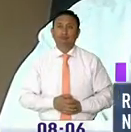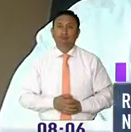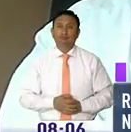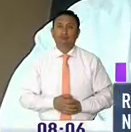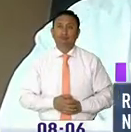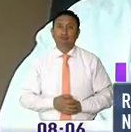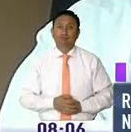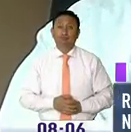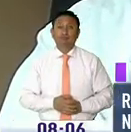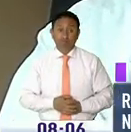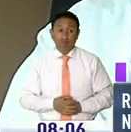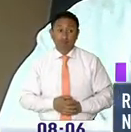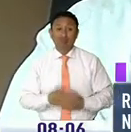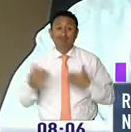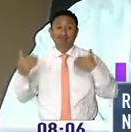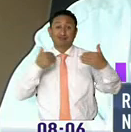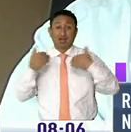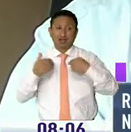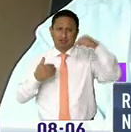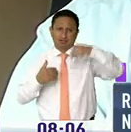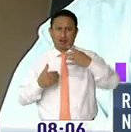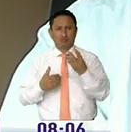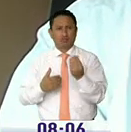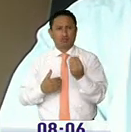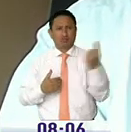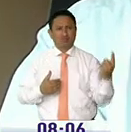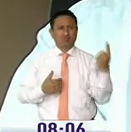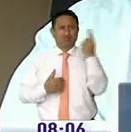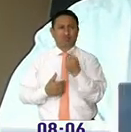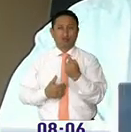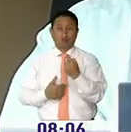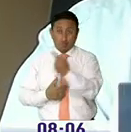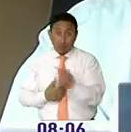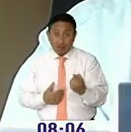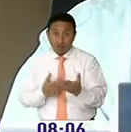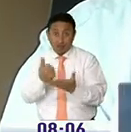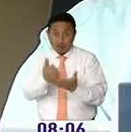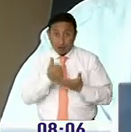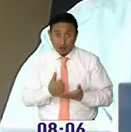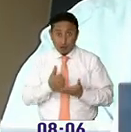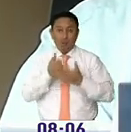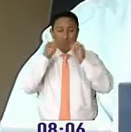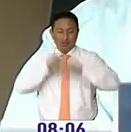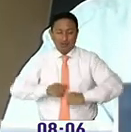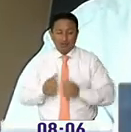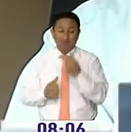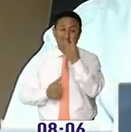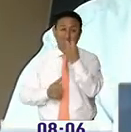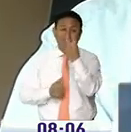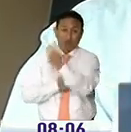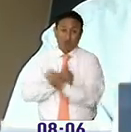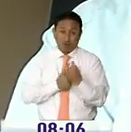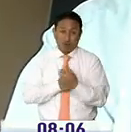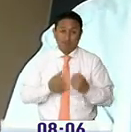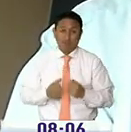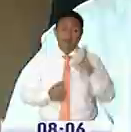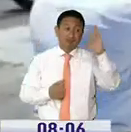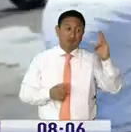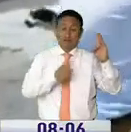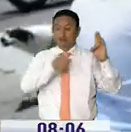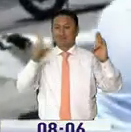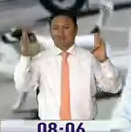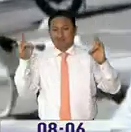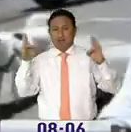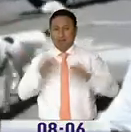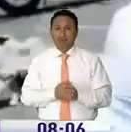la presencia de muchos artistas de allí y todos los que quieran colaborar para llenar 12 horas de programa, de 7 a 7.